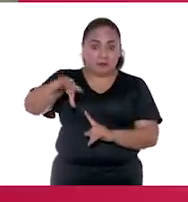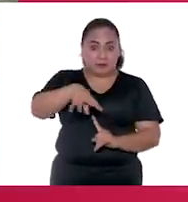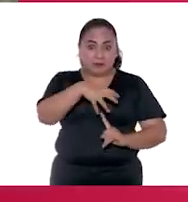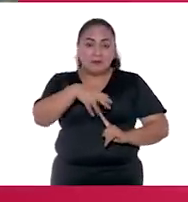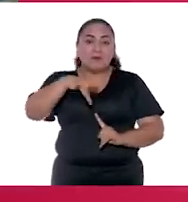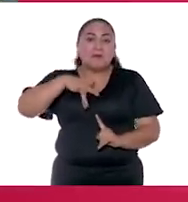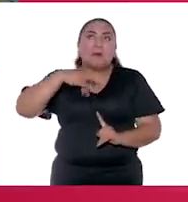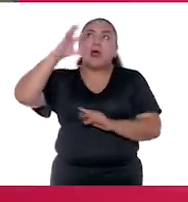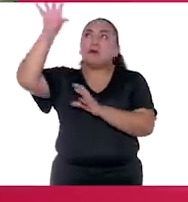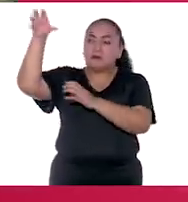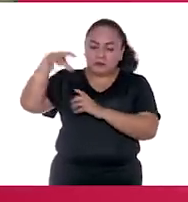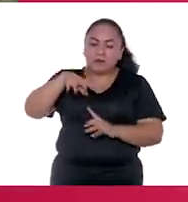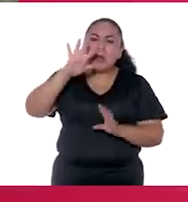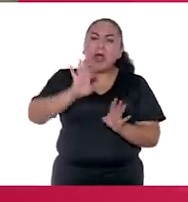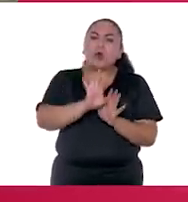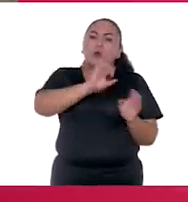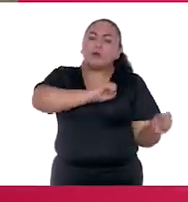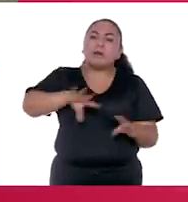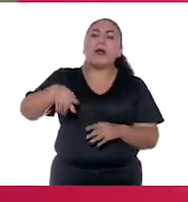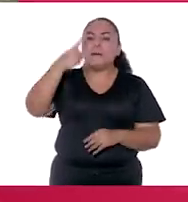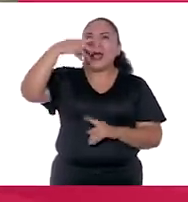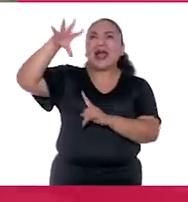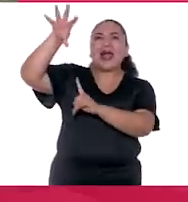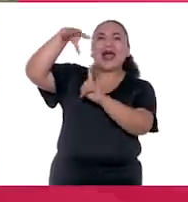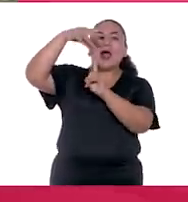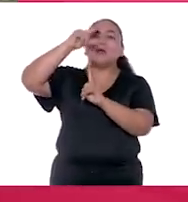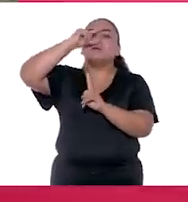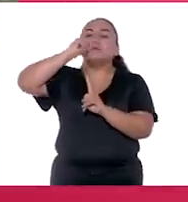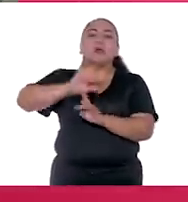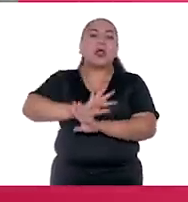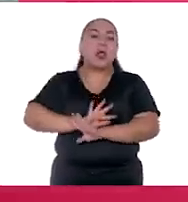bastante abandonadas sin poder repiquetear en lo alto de la torre.